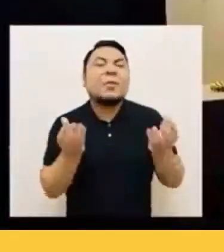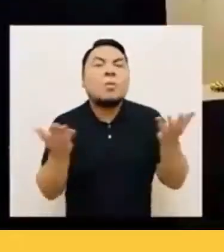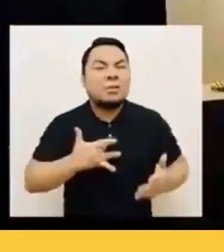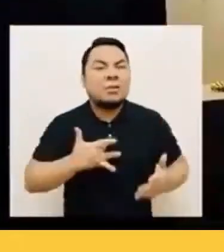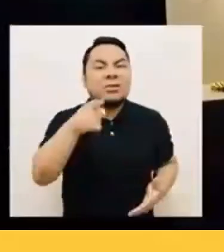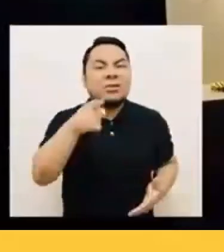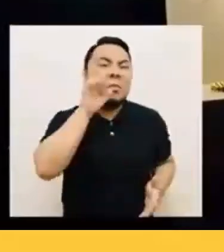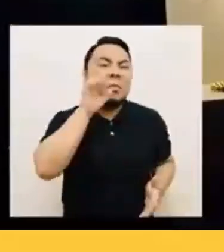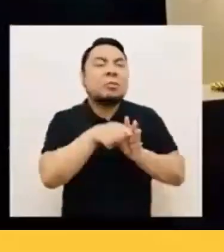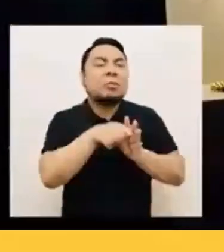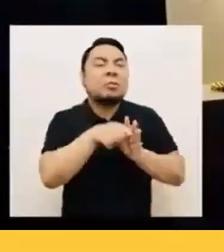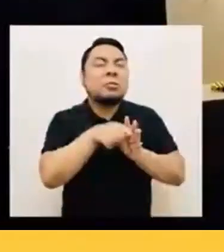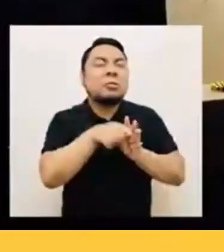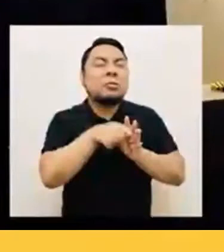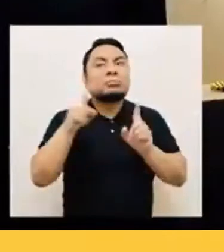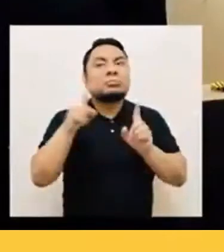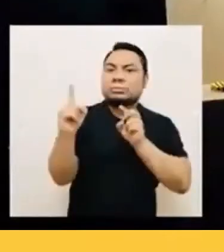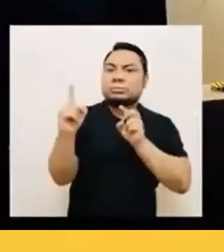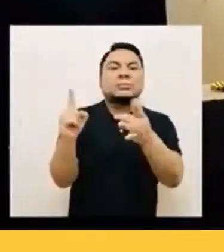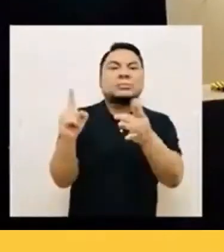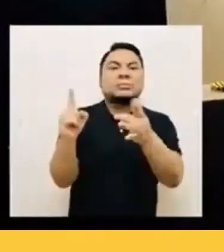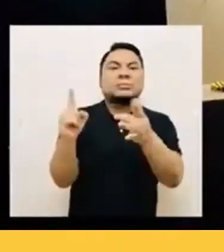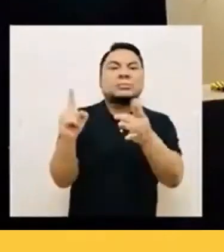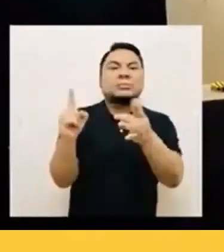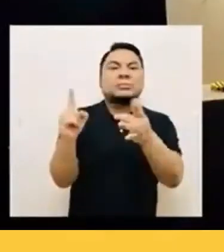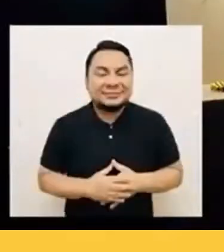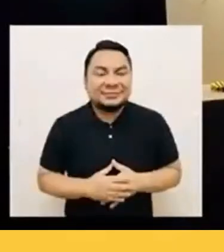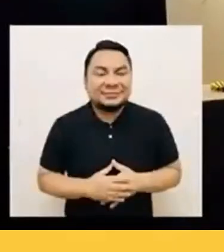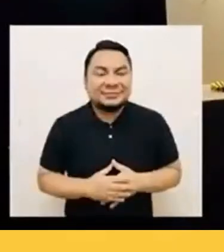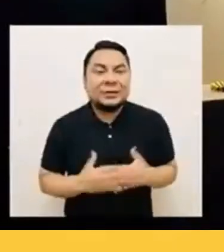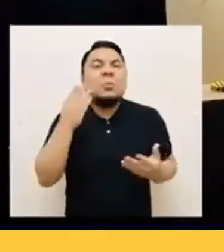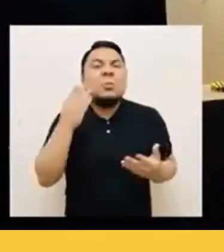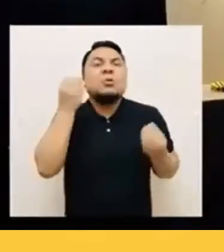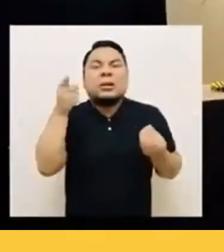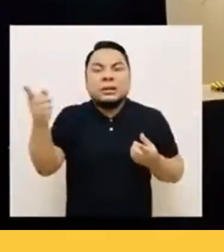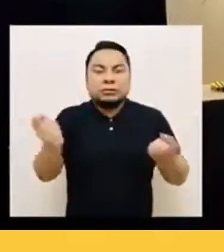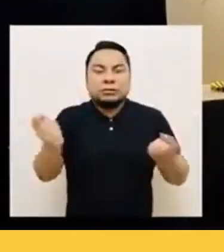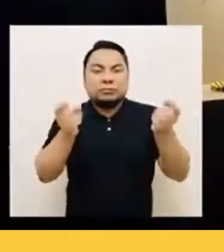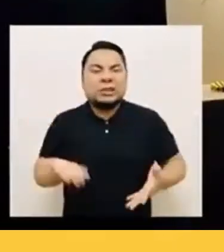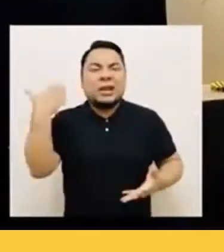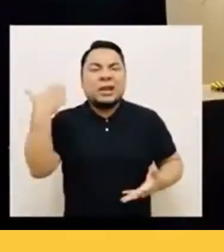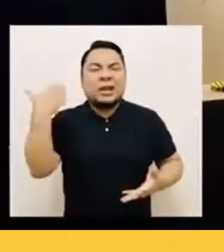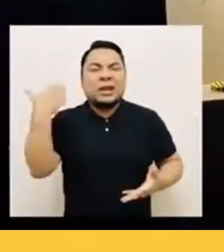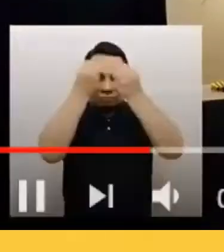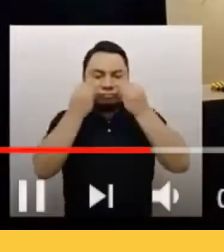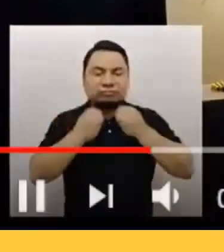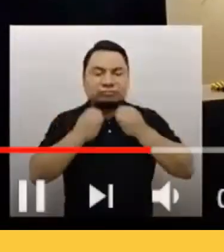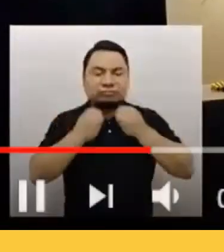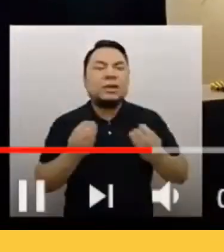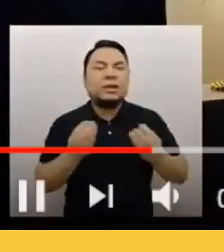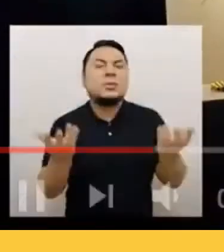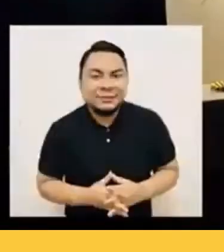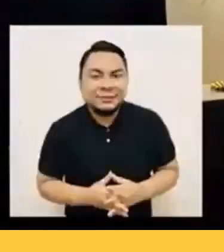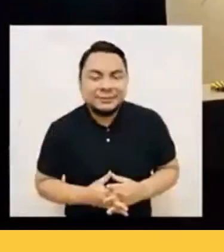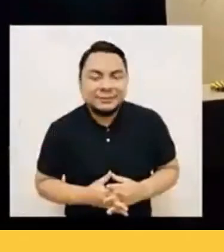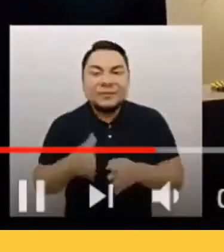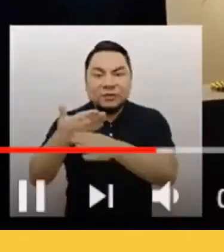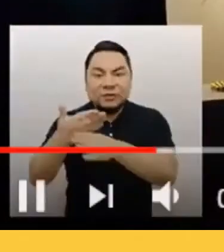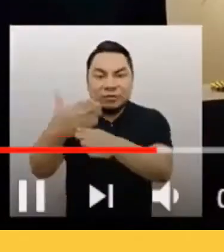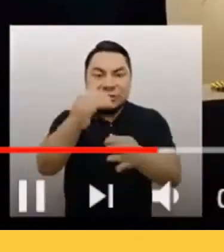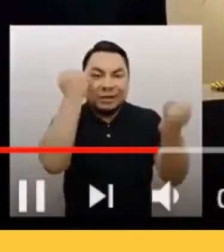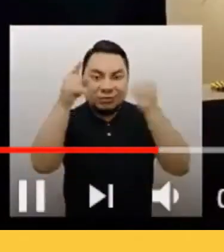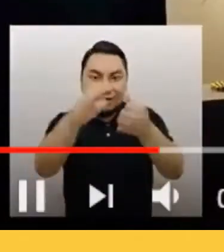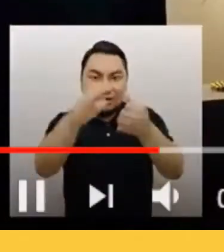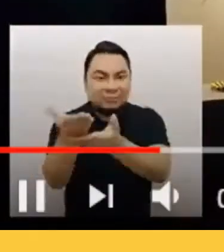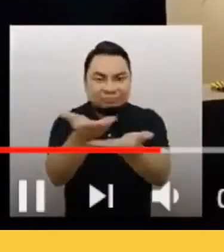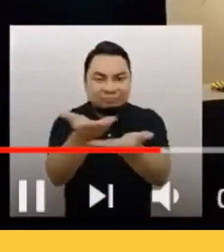¿Cómo se sentirían si lo vieran pasar por su costado? ¿Por qué creen que los gobernantes se vestían de esa manera? Compartan